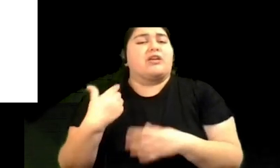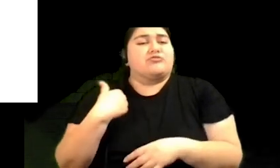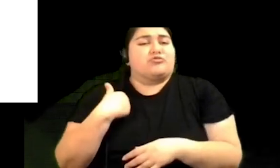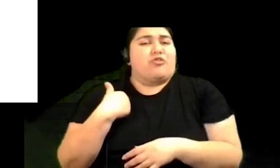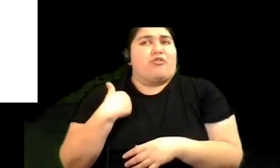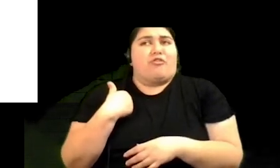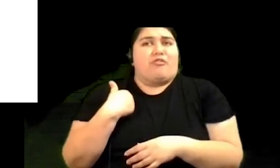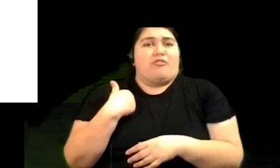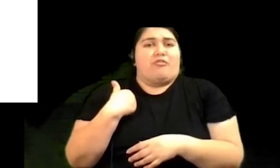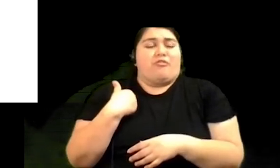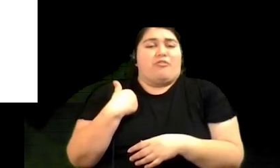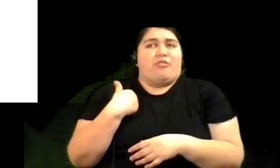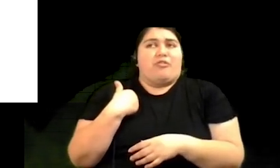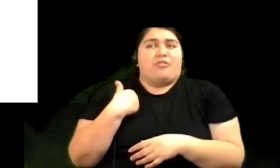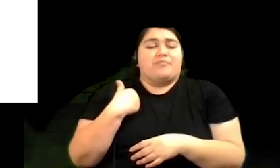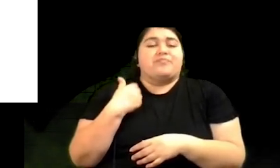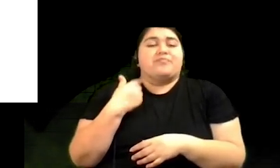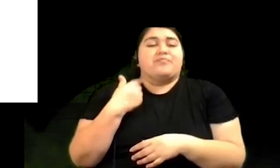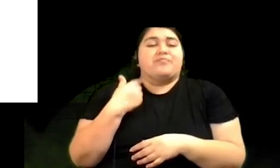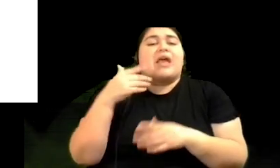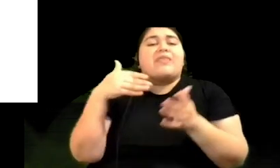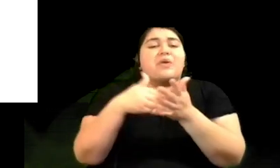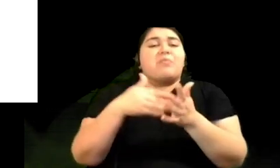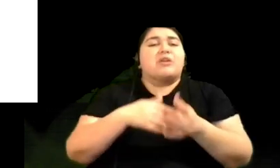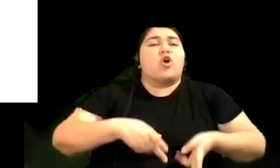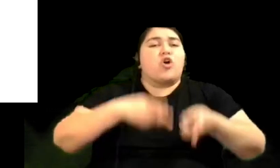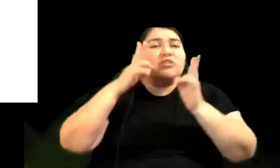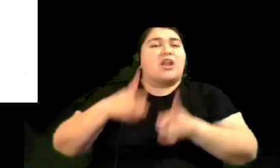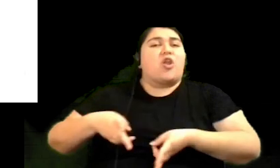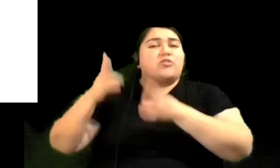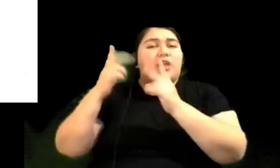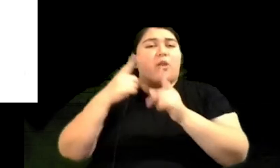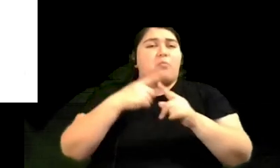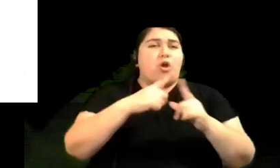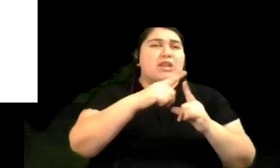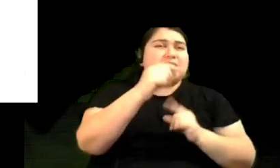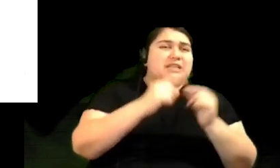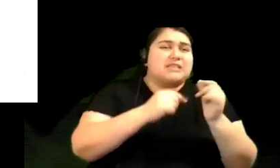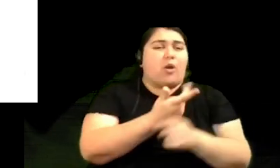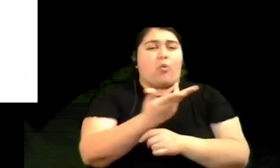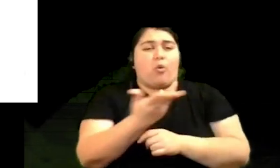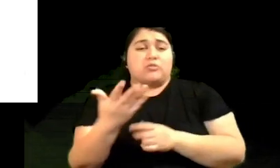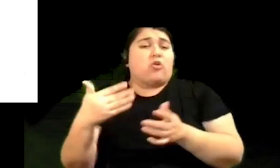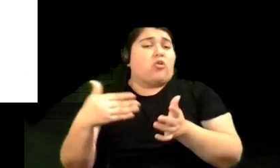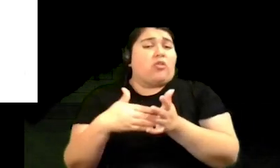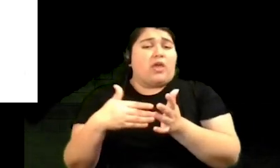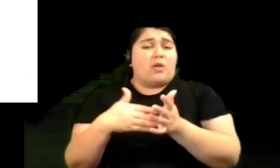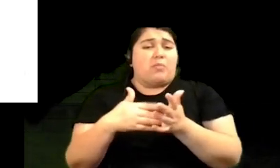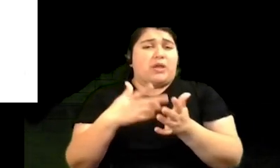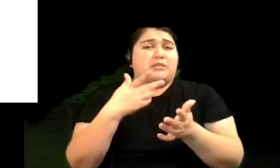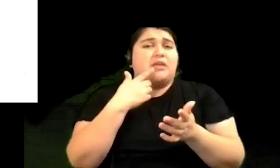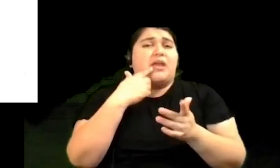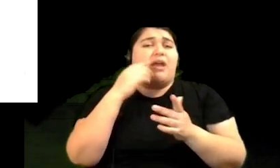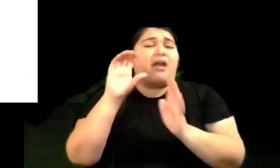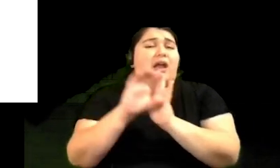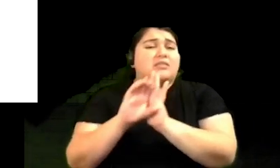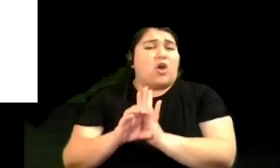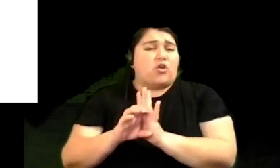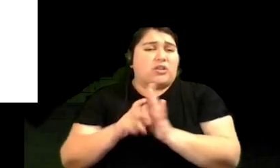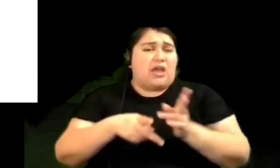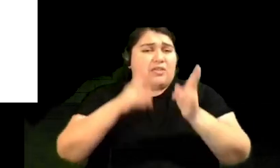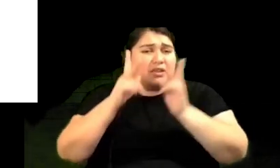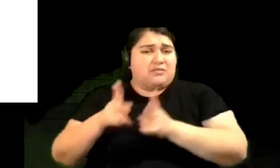función de las estrellas el impuesto. Uno puede decir, no, va en función de la capacidad contributiva, estamos de acuerdo. Pero puede